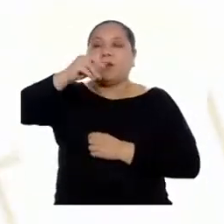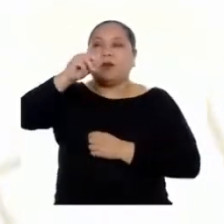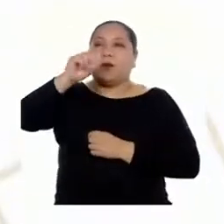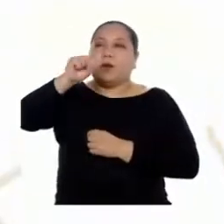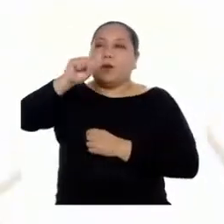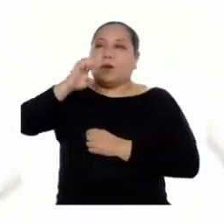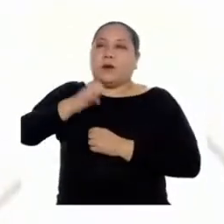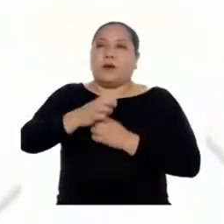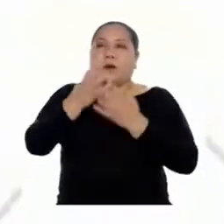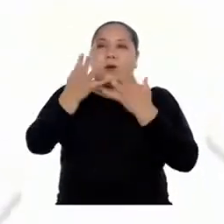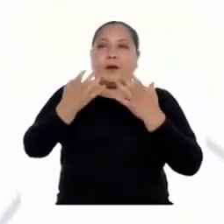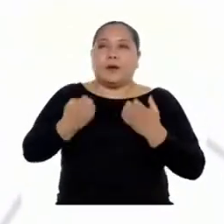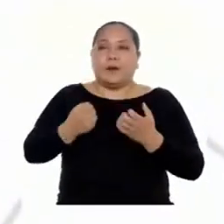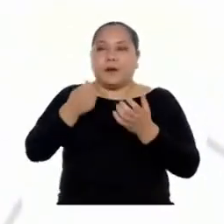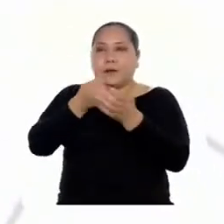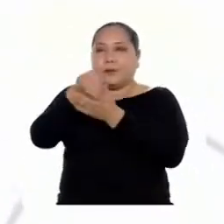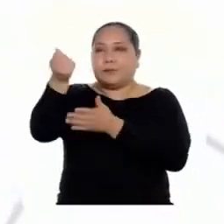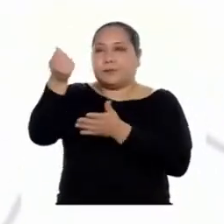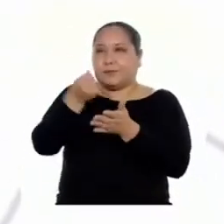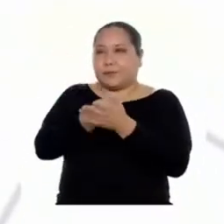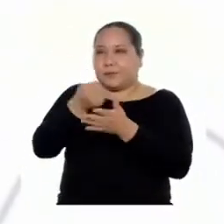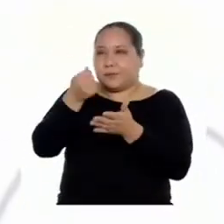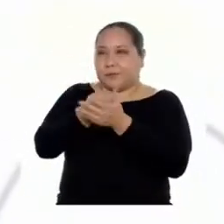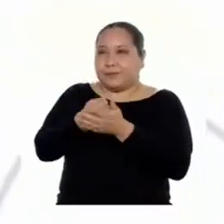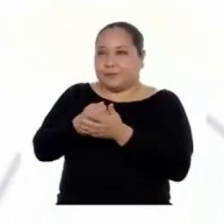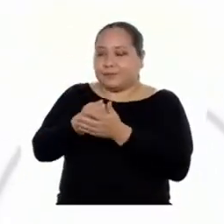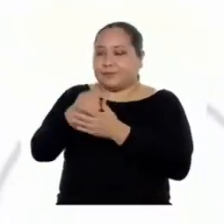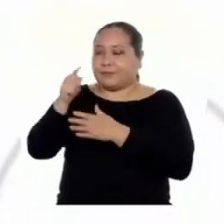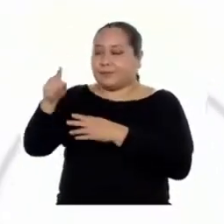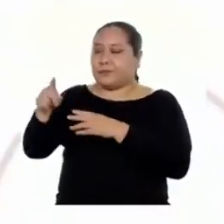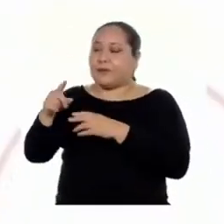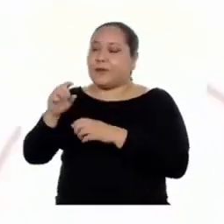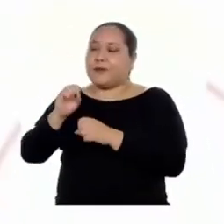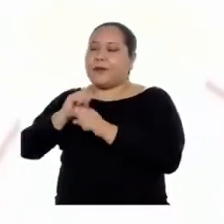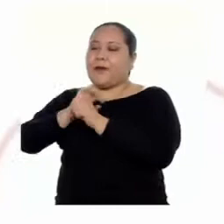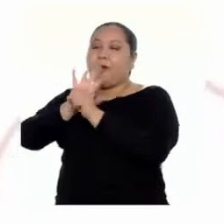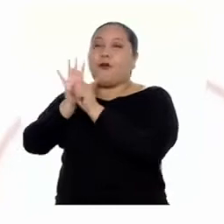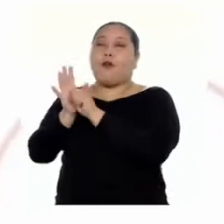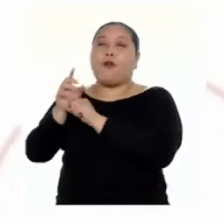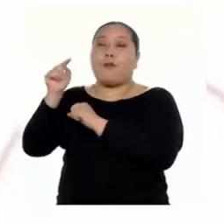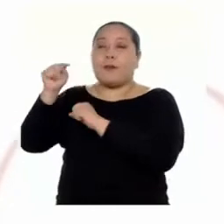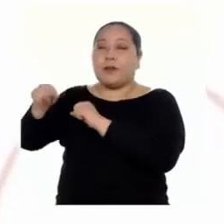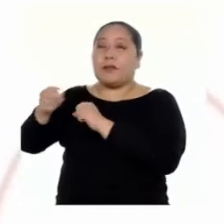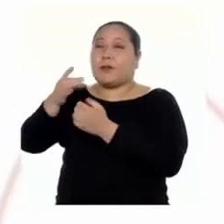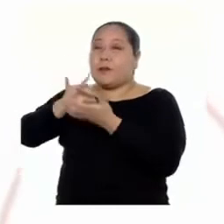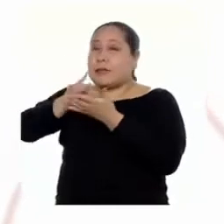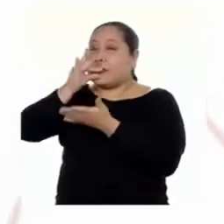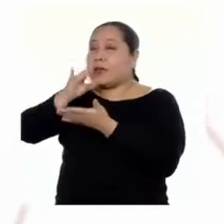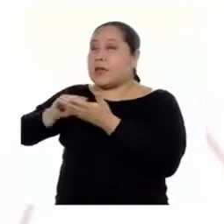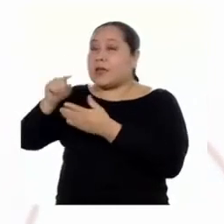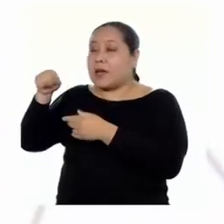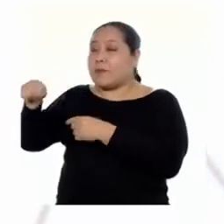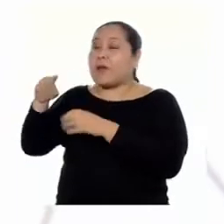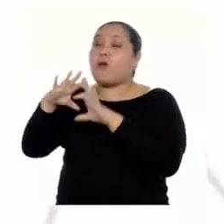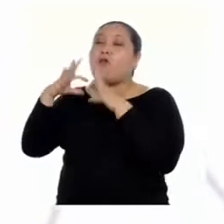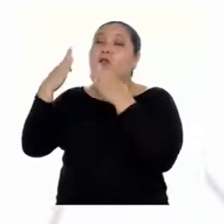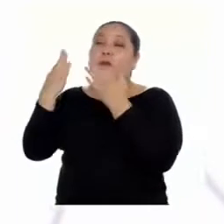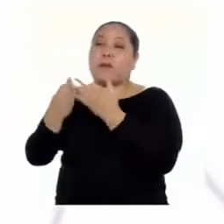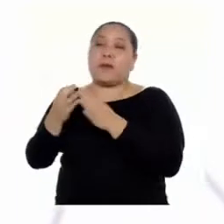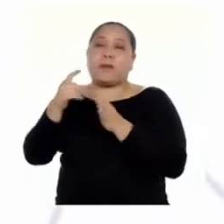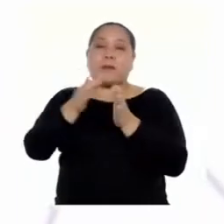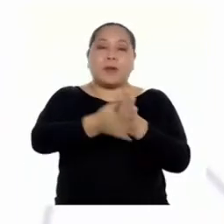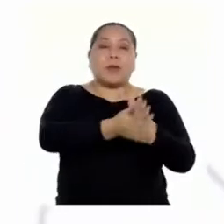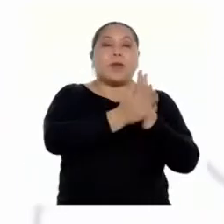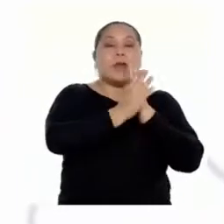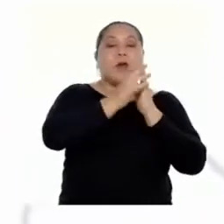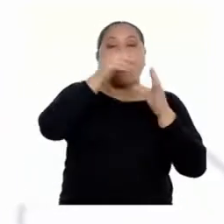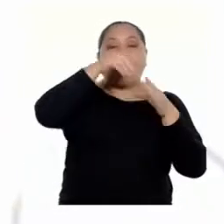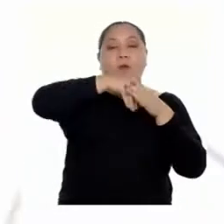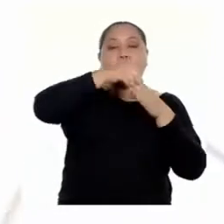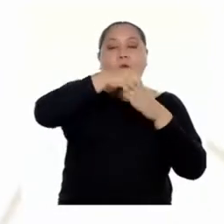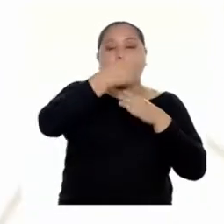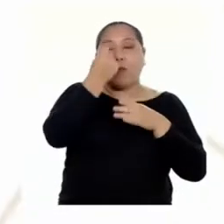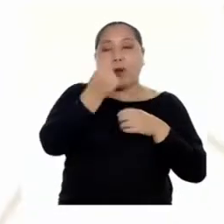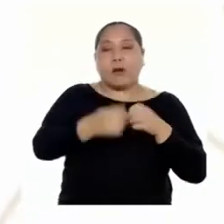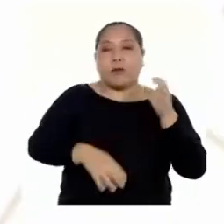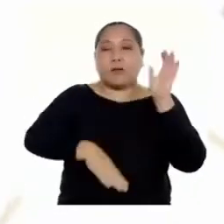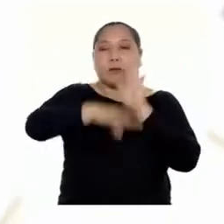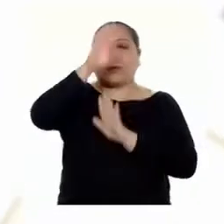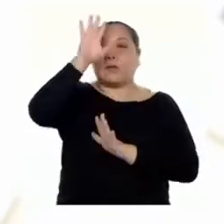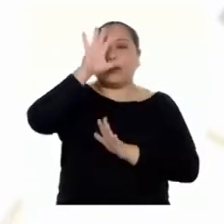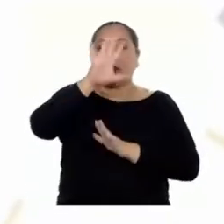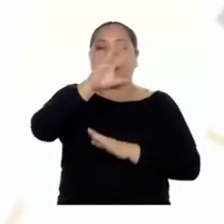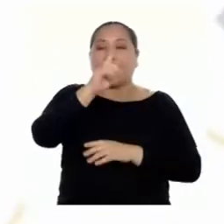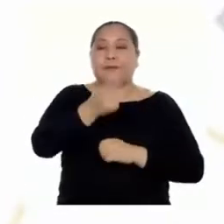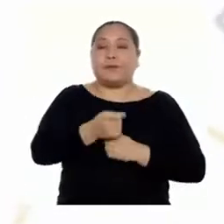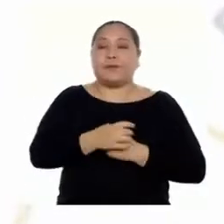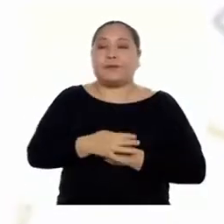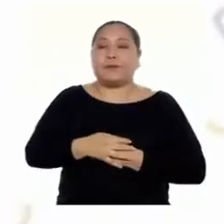desea cubrir los gastos del tratamiento contra el COVID-19 de un familiar. Para ello, solicita a una entidad financiera un préstamo que asciende